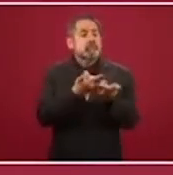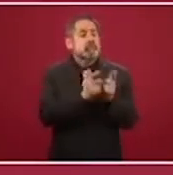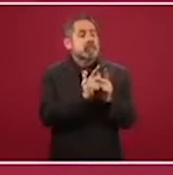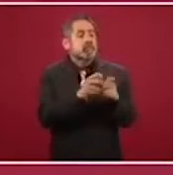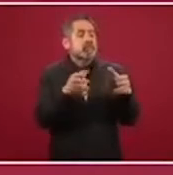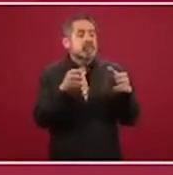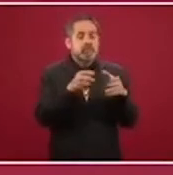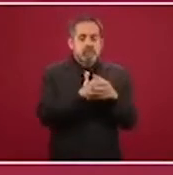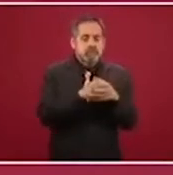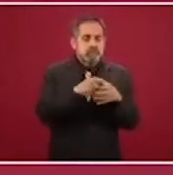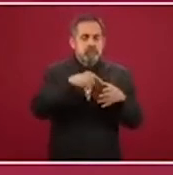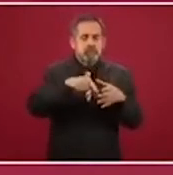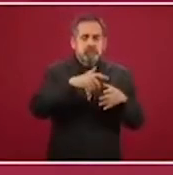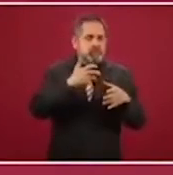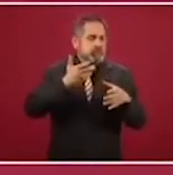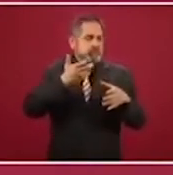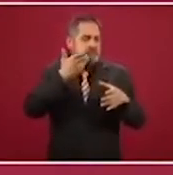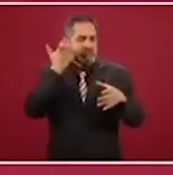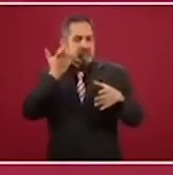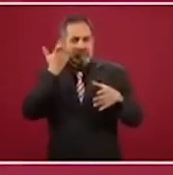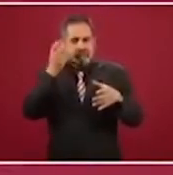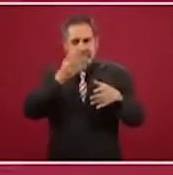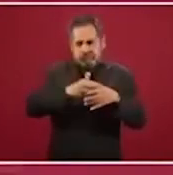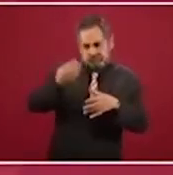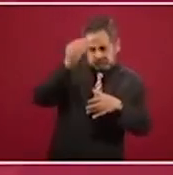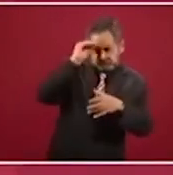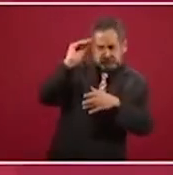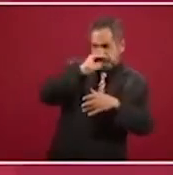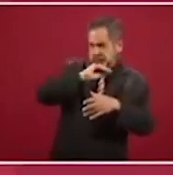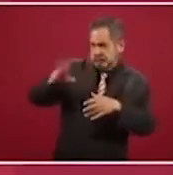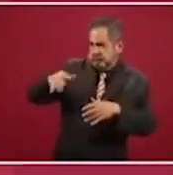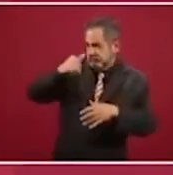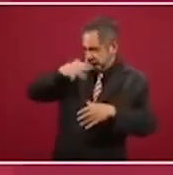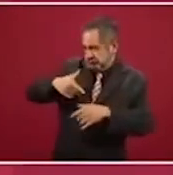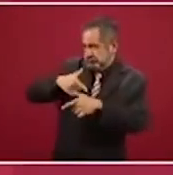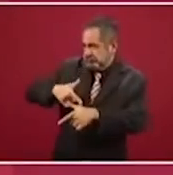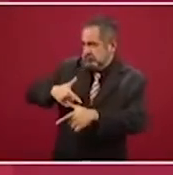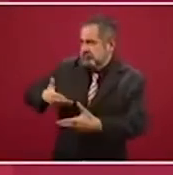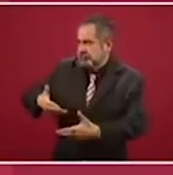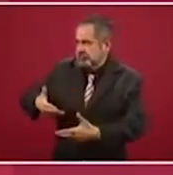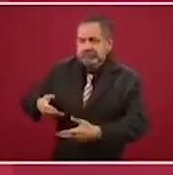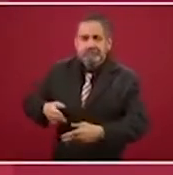que quisieron provocar y